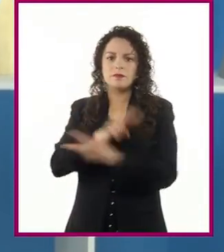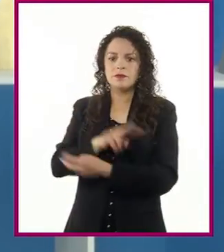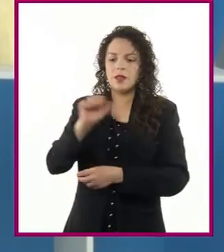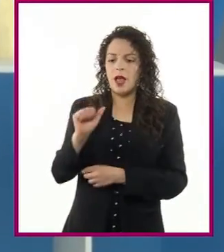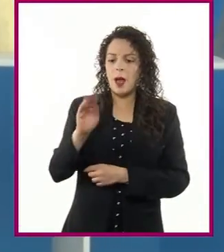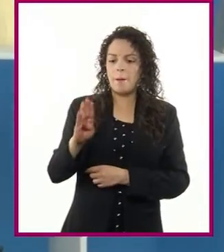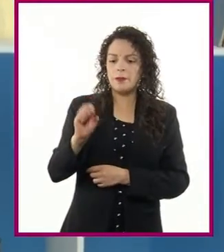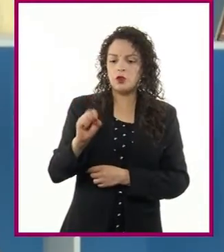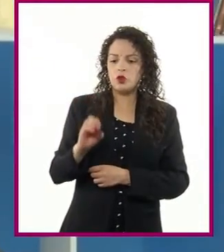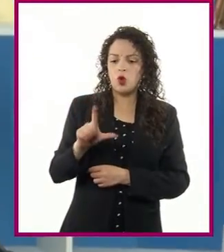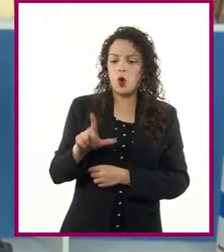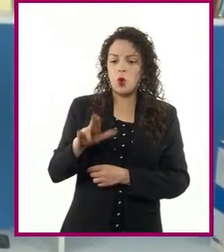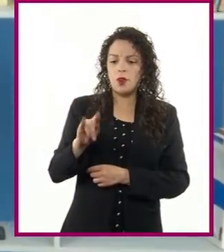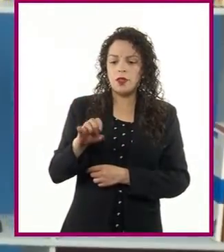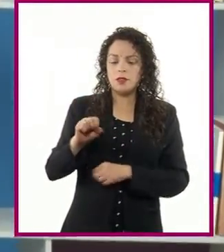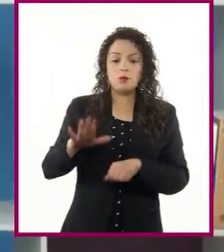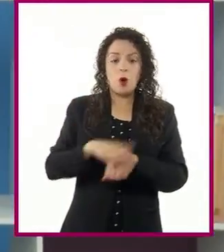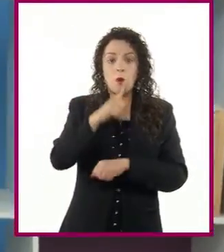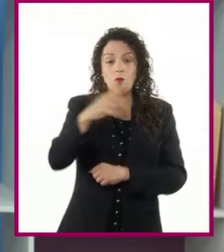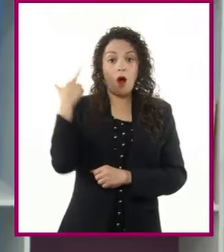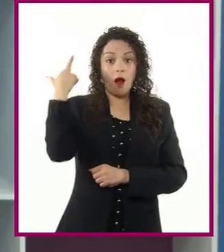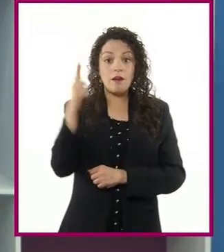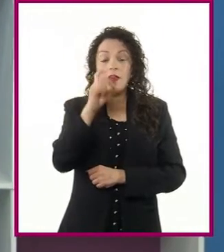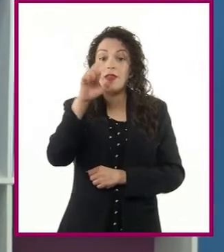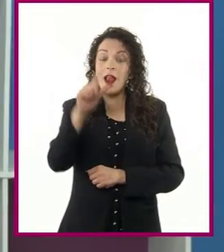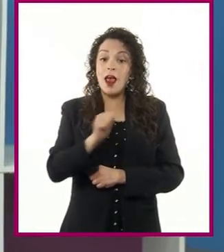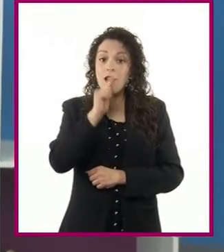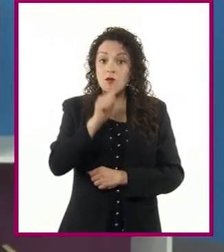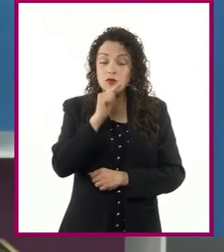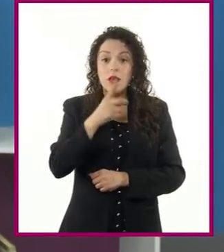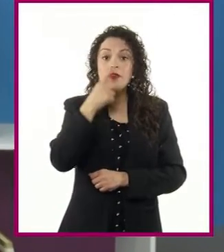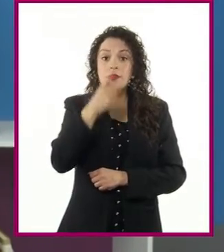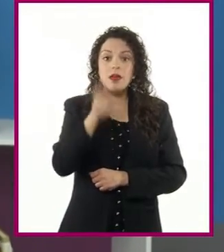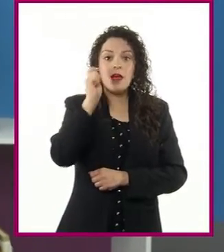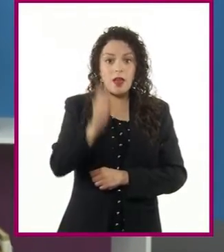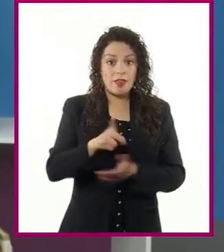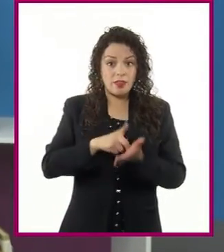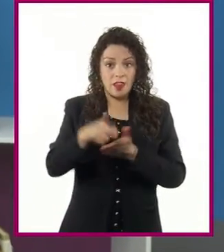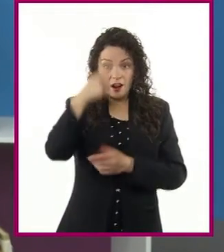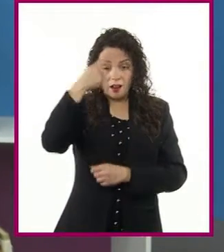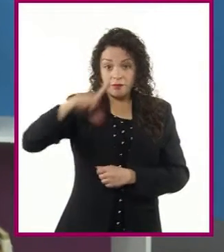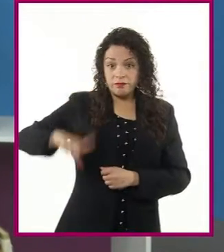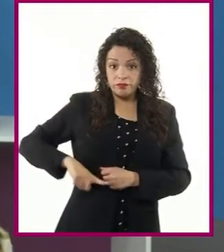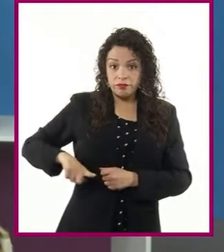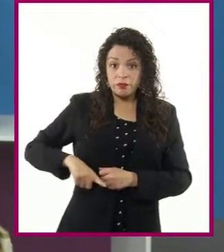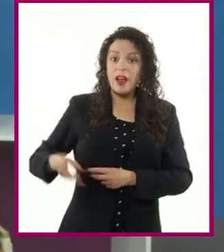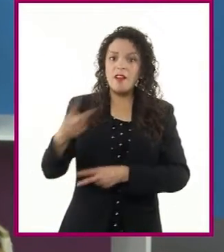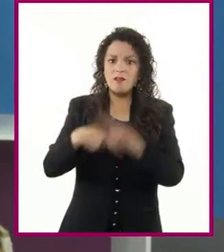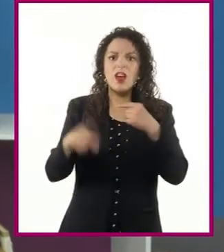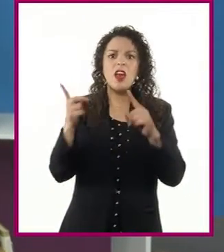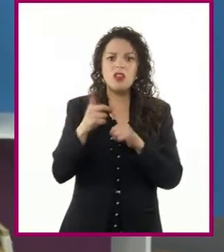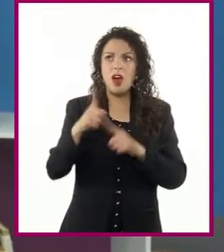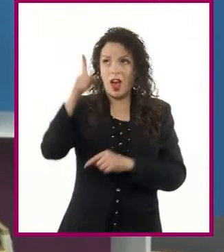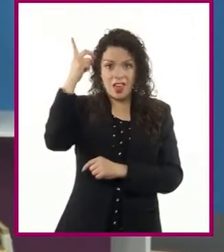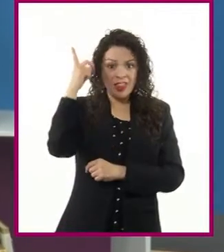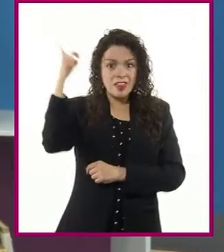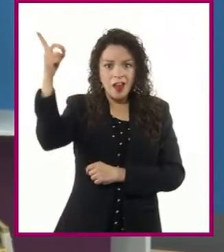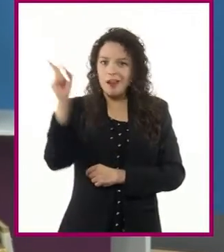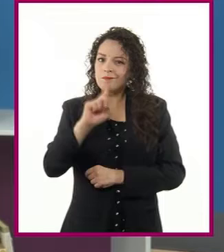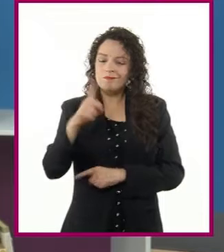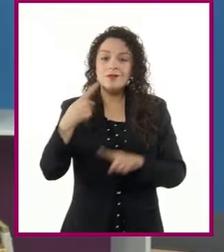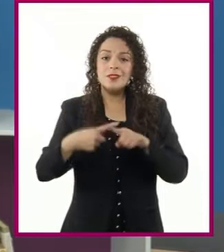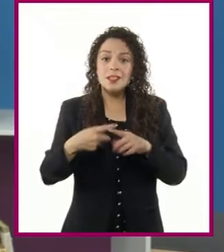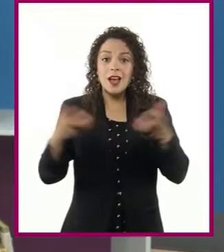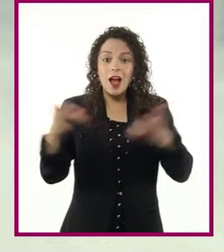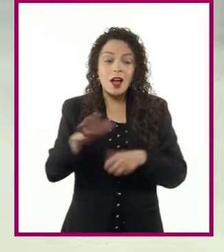luces preferían las monarquías constitucionales y no creían que el derecho de gobernar emanara de Dios, sino del pueblo.